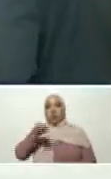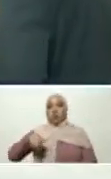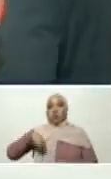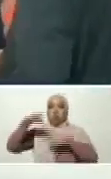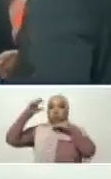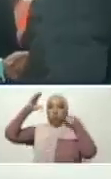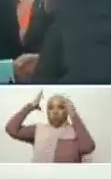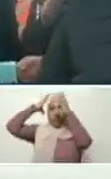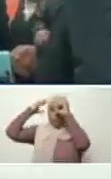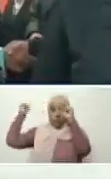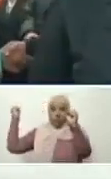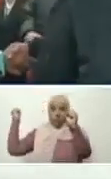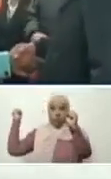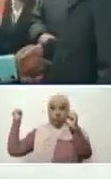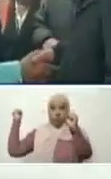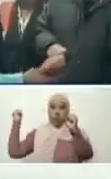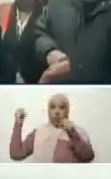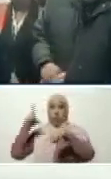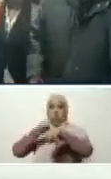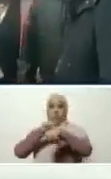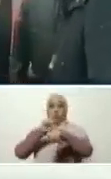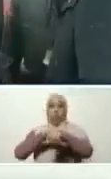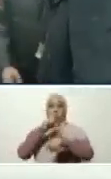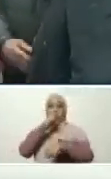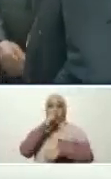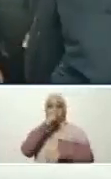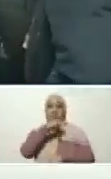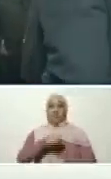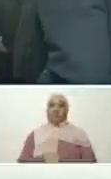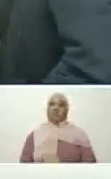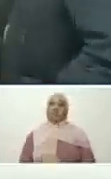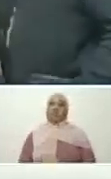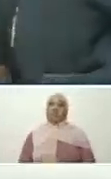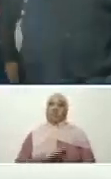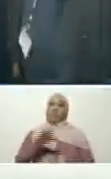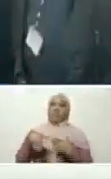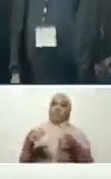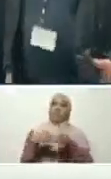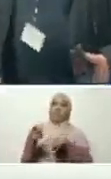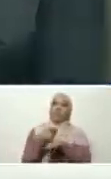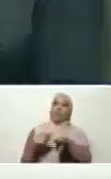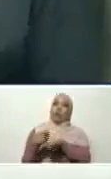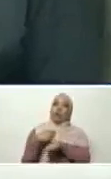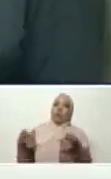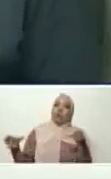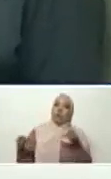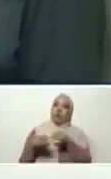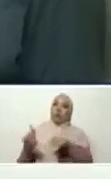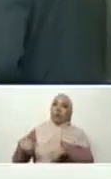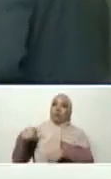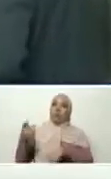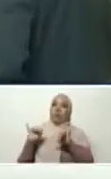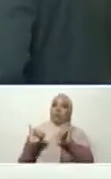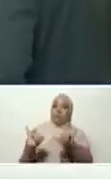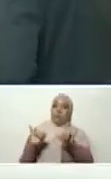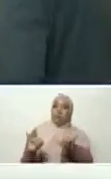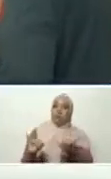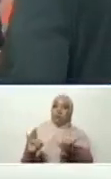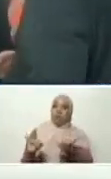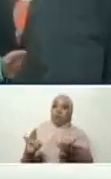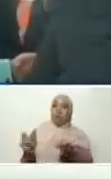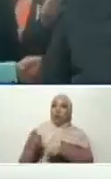allá, el doctor Calixto Ortega y todo el equipo de gobierno. Pero mañana mismo,